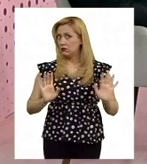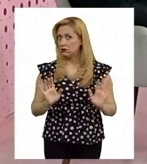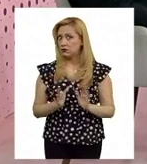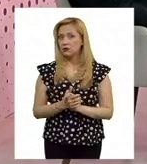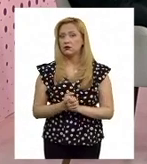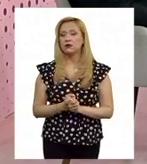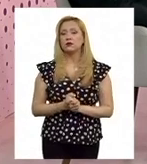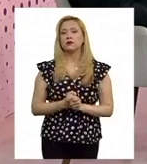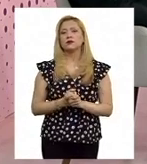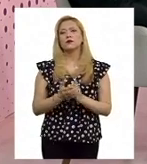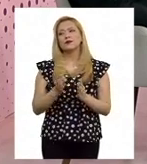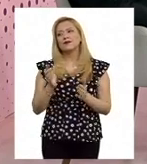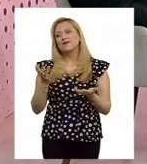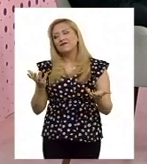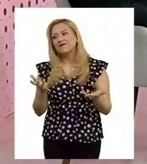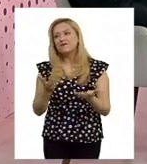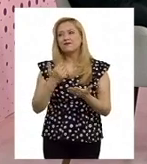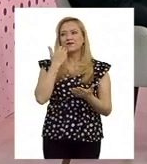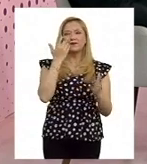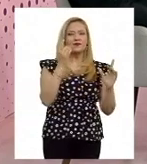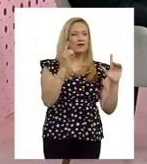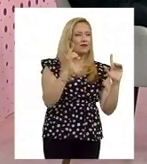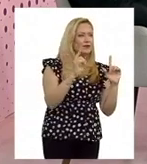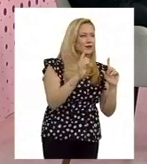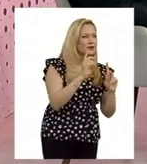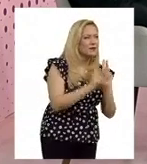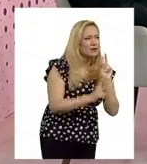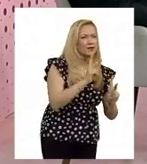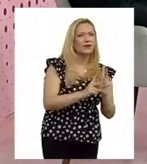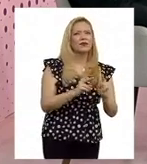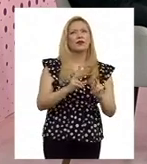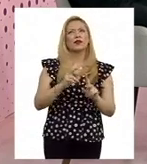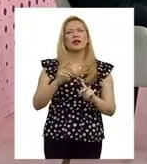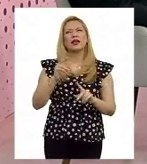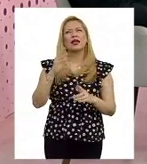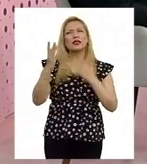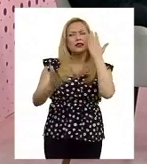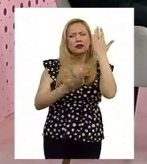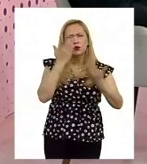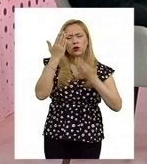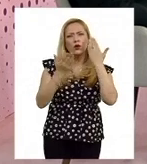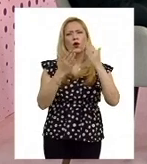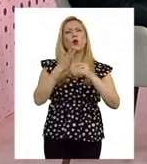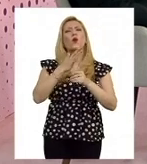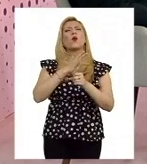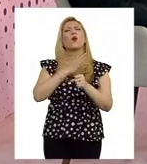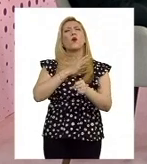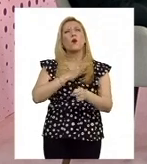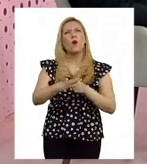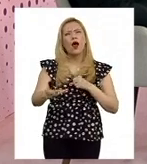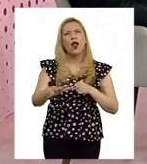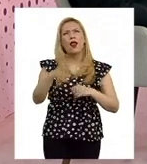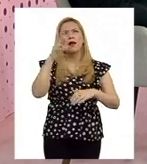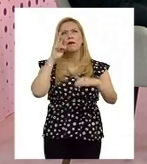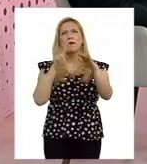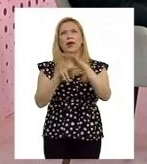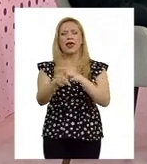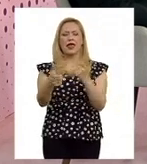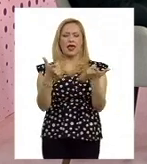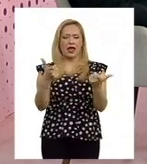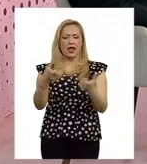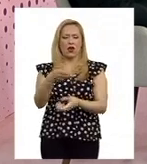en esta primera sección, eh, según CEPAL y los estudios, ¿cuál es la dimensión económica de